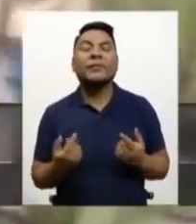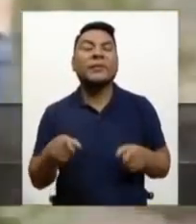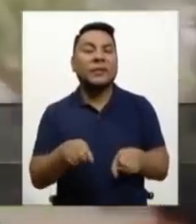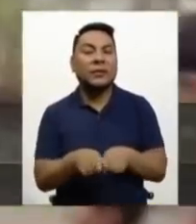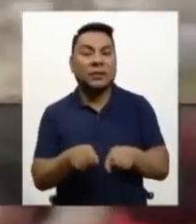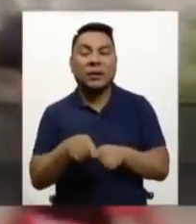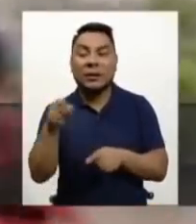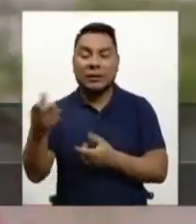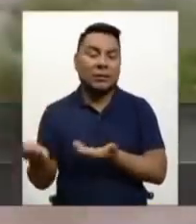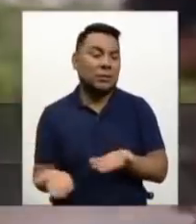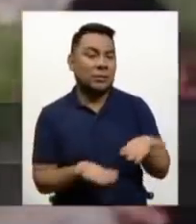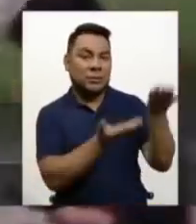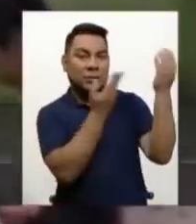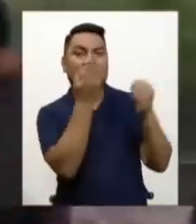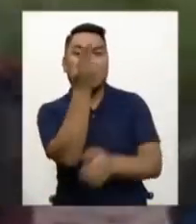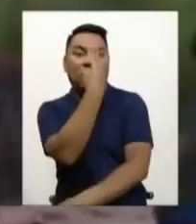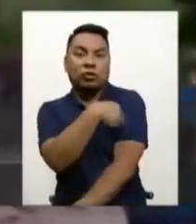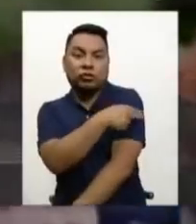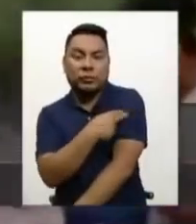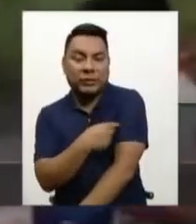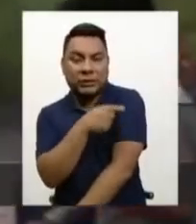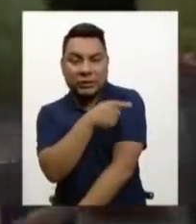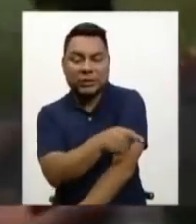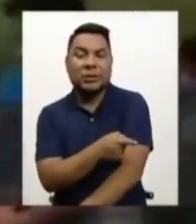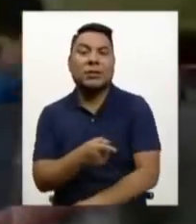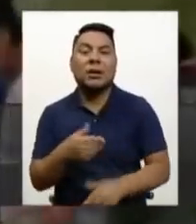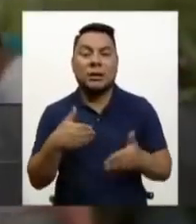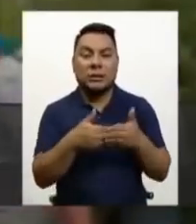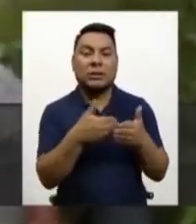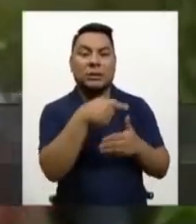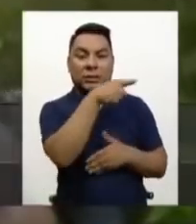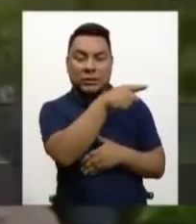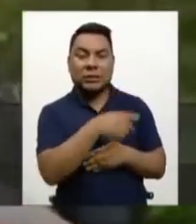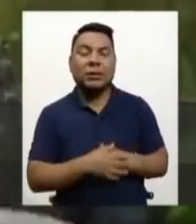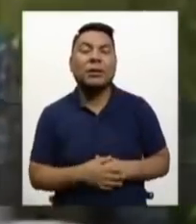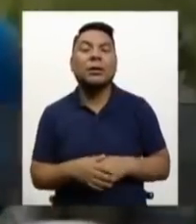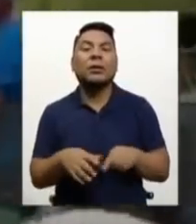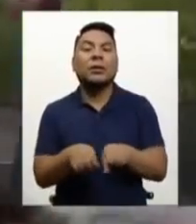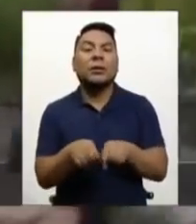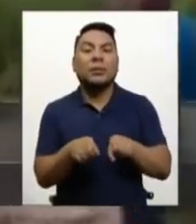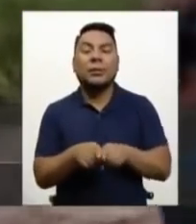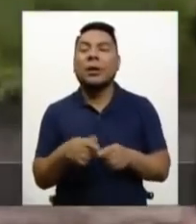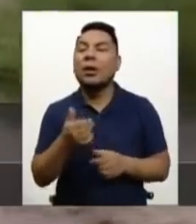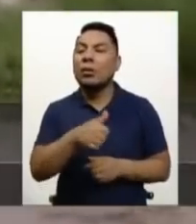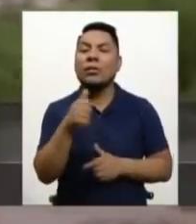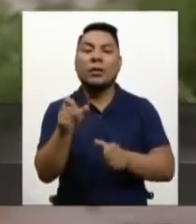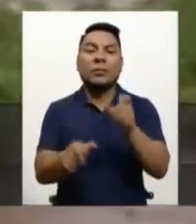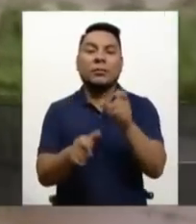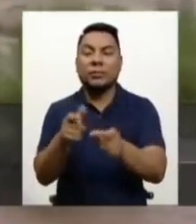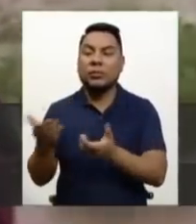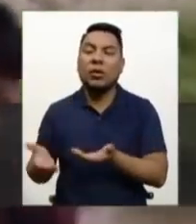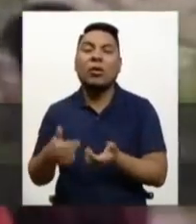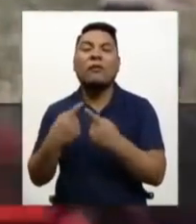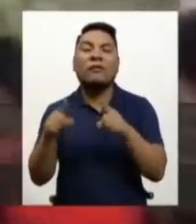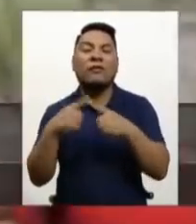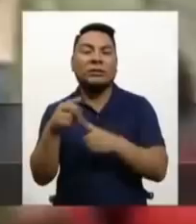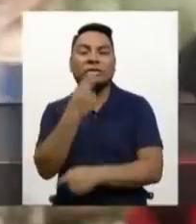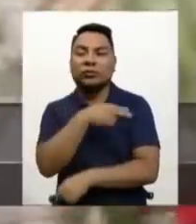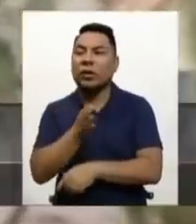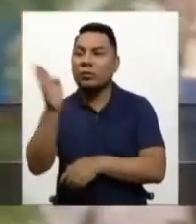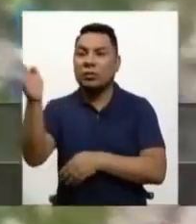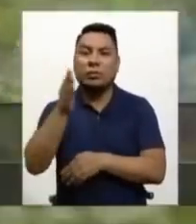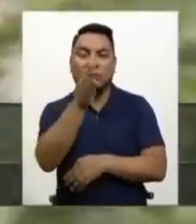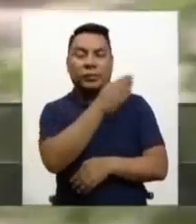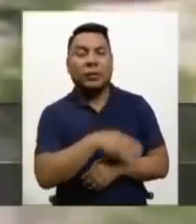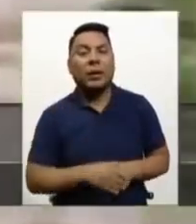ya en los hospitales de Quimbiri y San Francisco en Ayacucho. Se está procediendo su evacuación también a la ciudad de Huamanga. Ya en